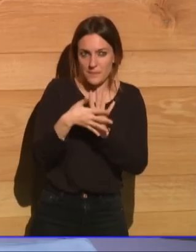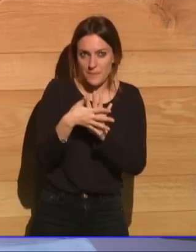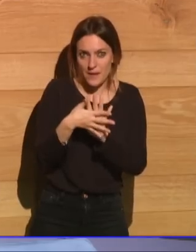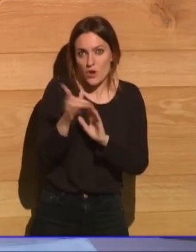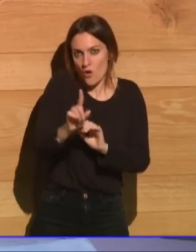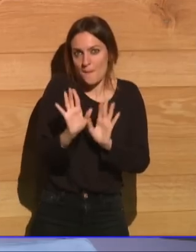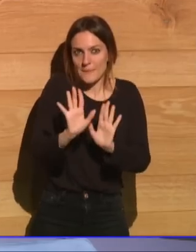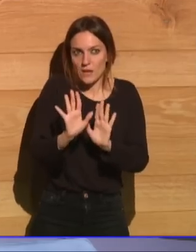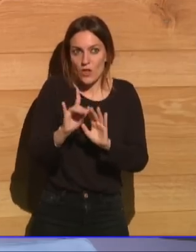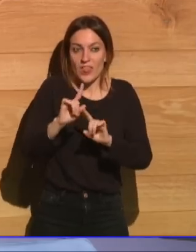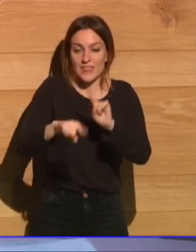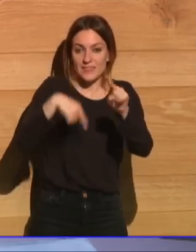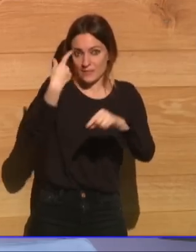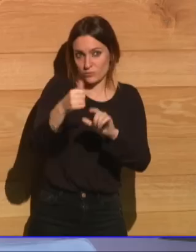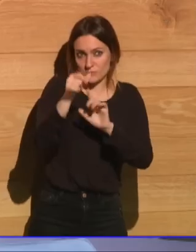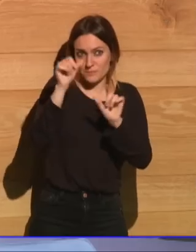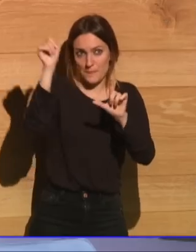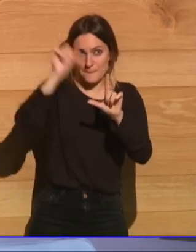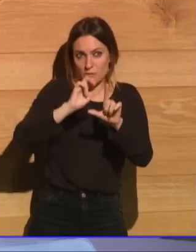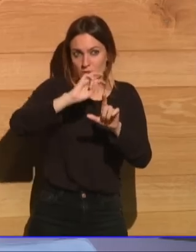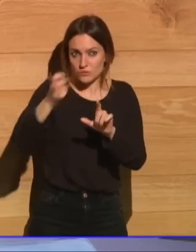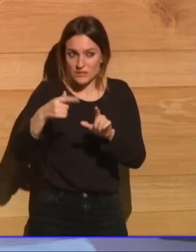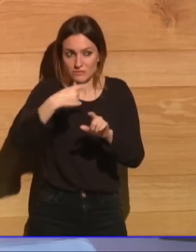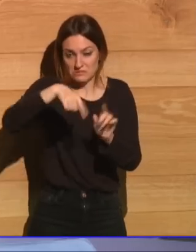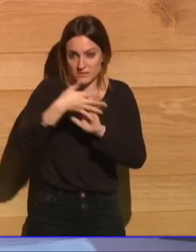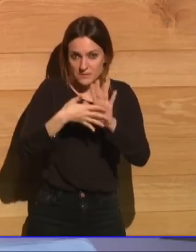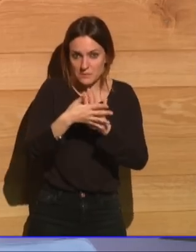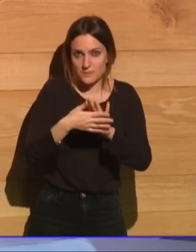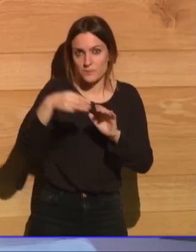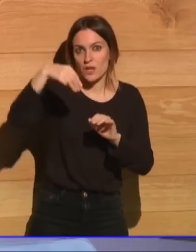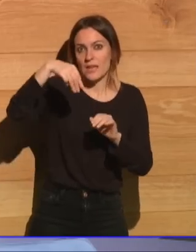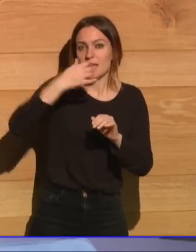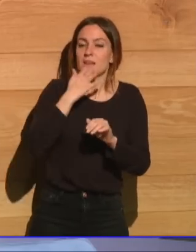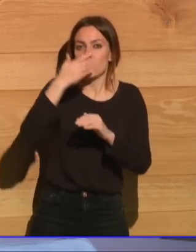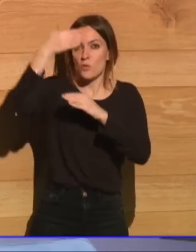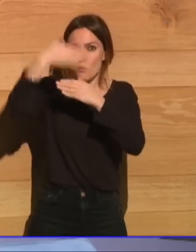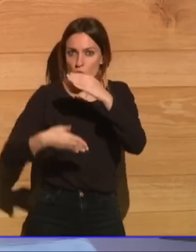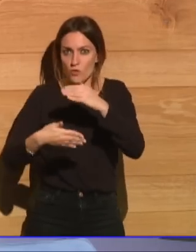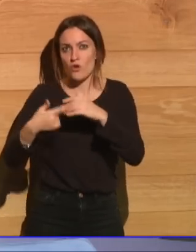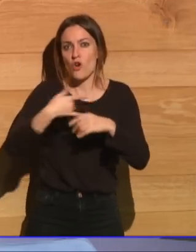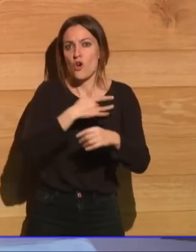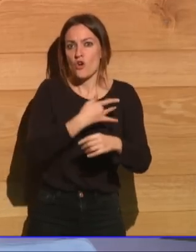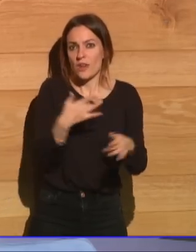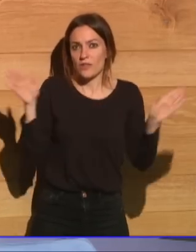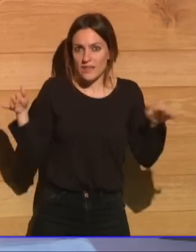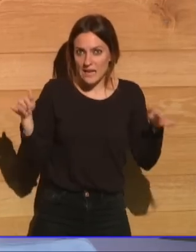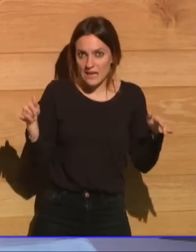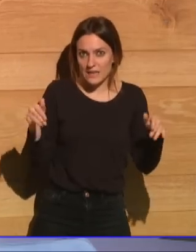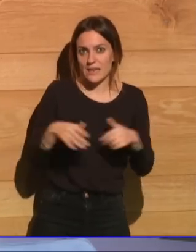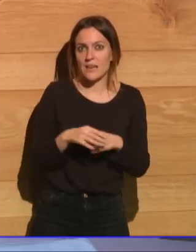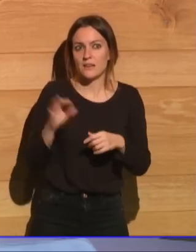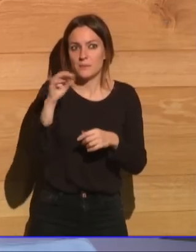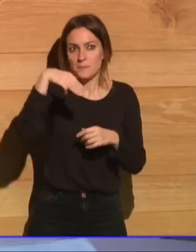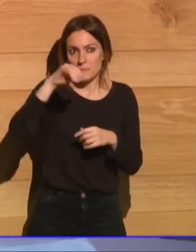adelanto, cuando después hablemos de El Muro y del Corazón del Ángel y de Birdie, por ejemplo, y de